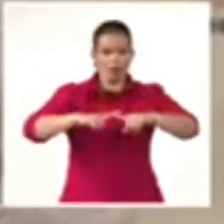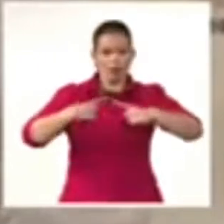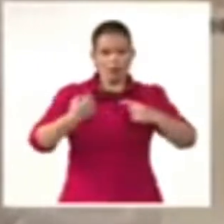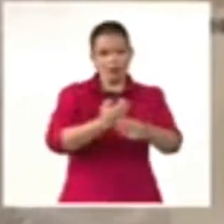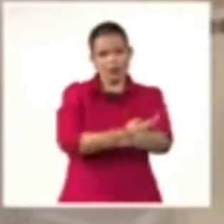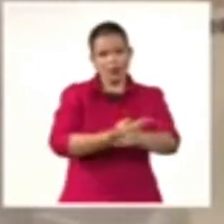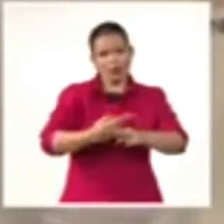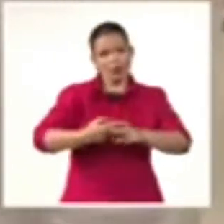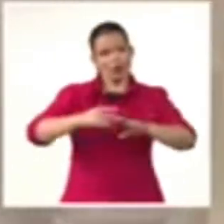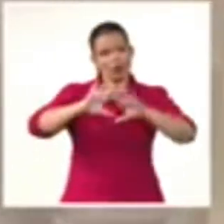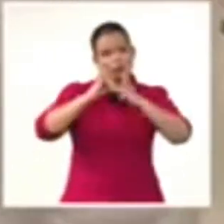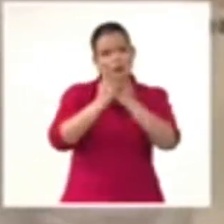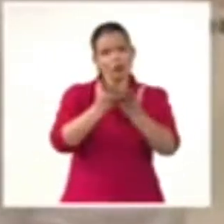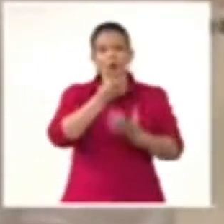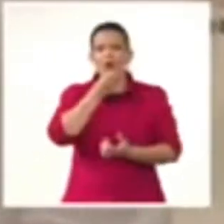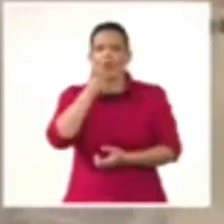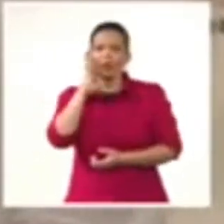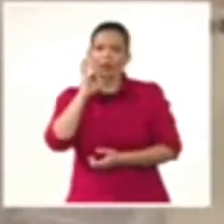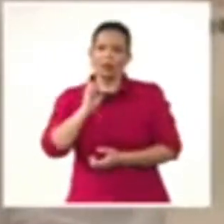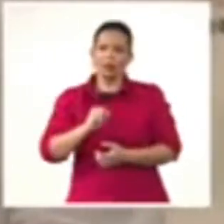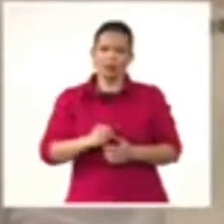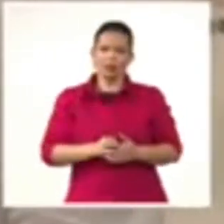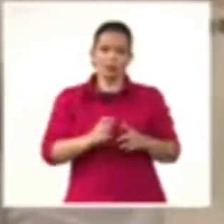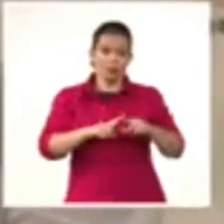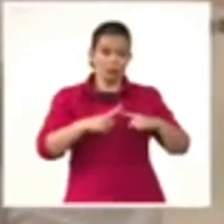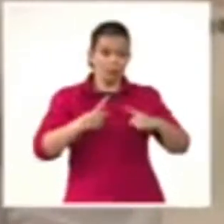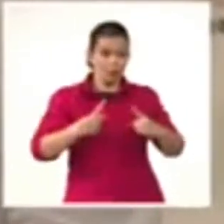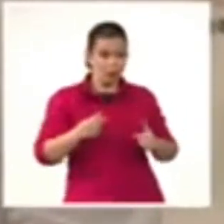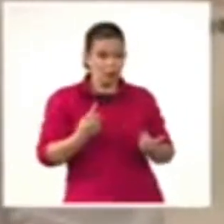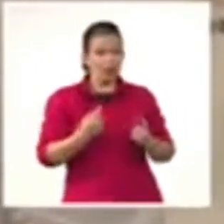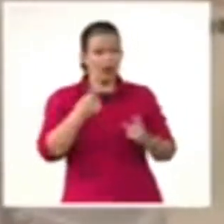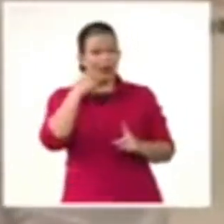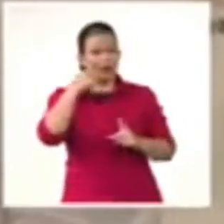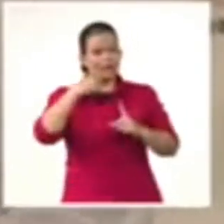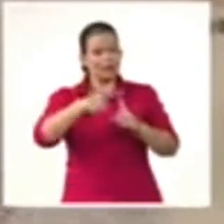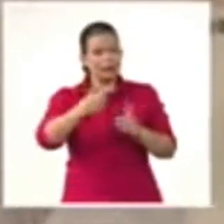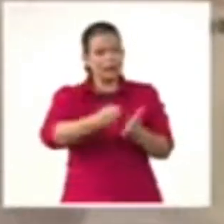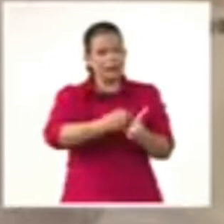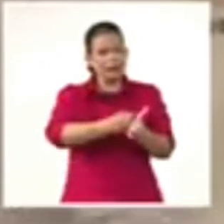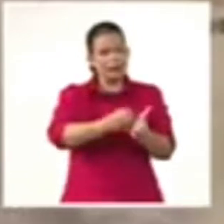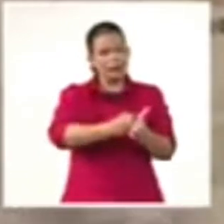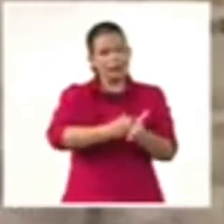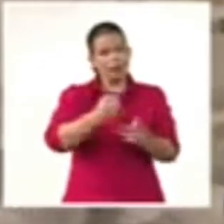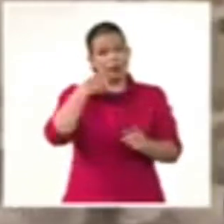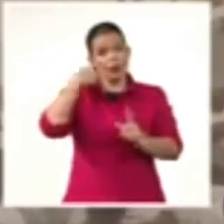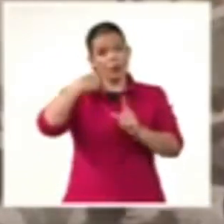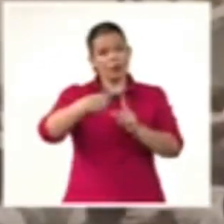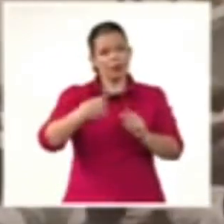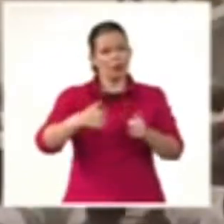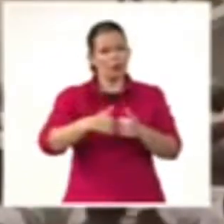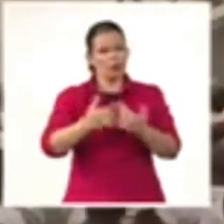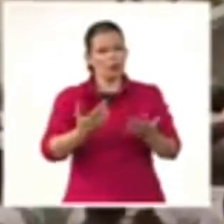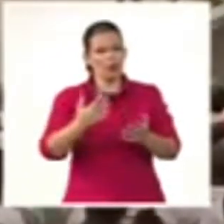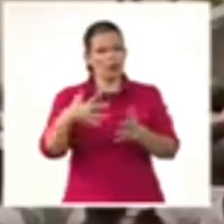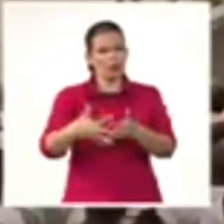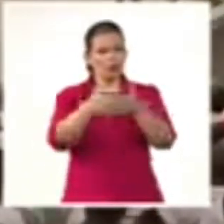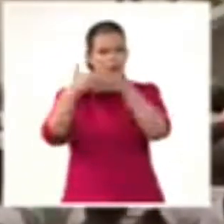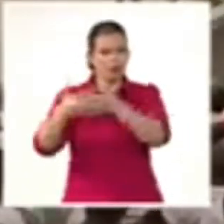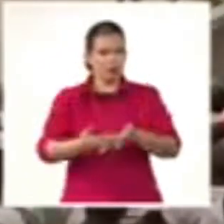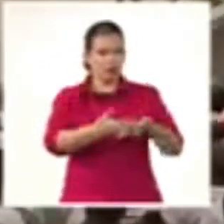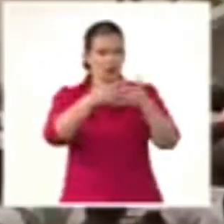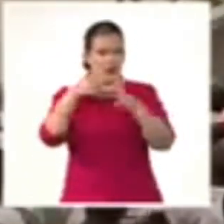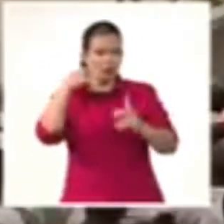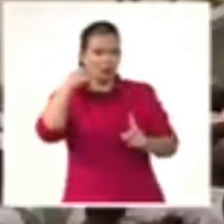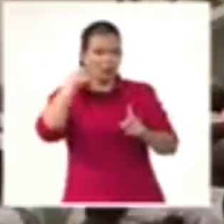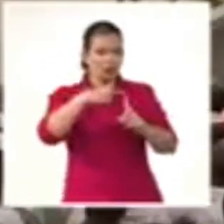También apuesta a la enajenación, a que la historia sea solo un pasado de sacrificios de los que deben escapar las